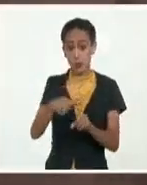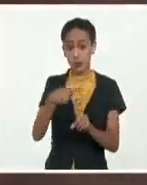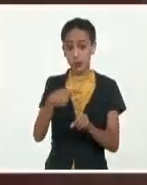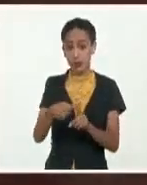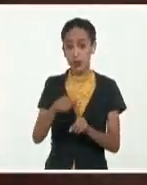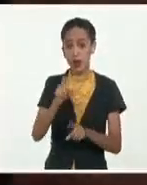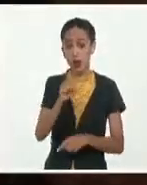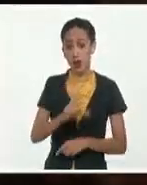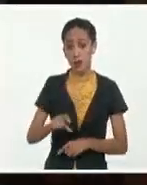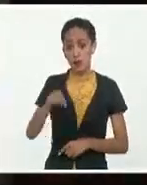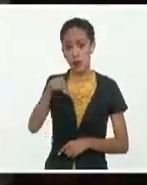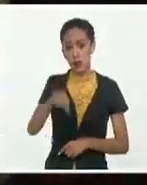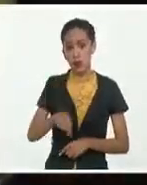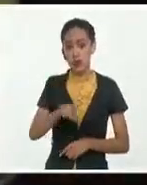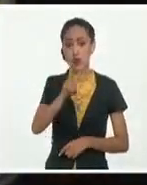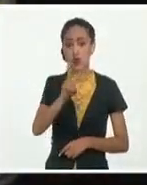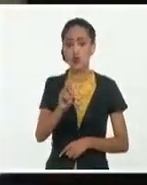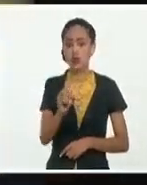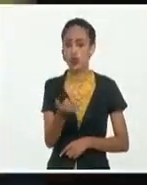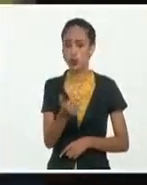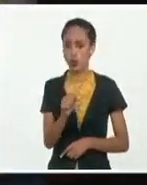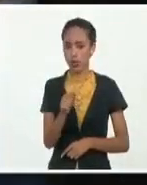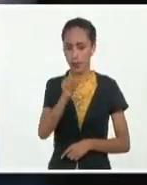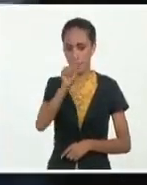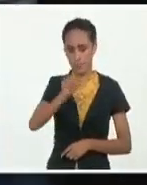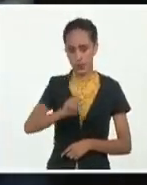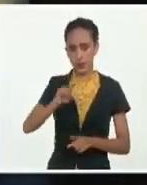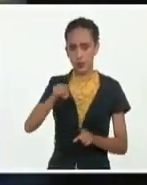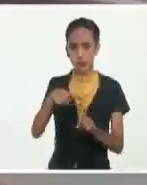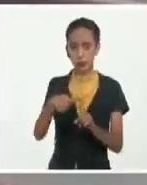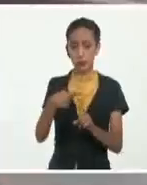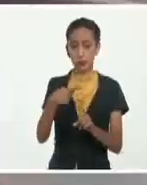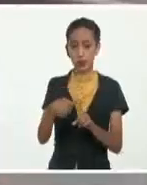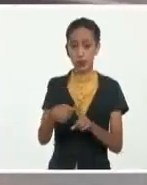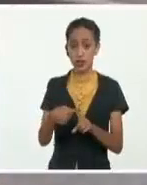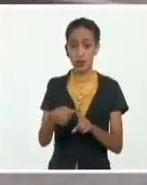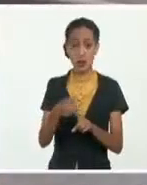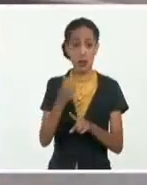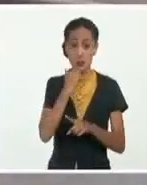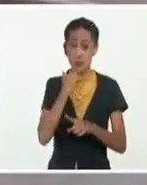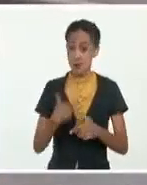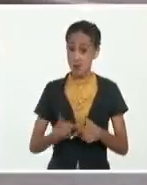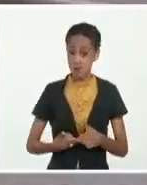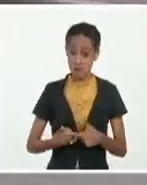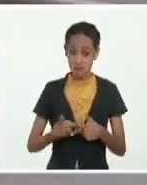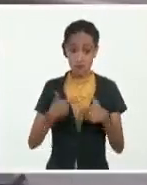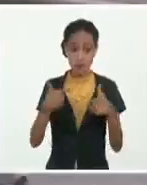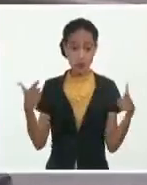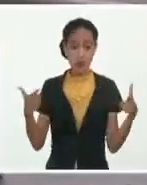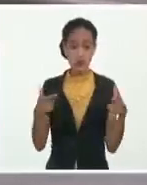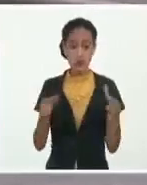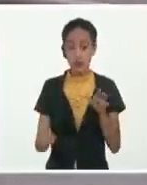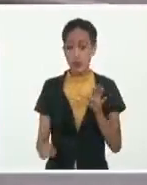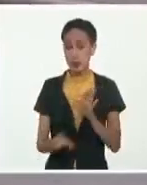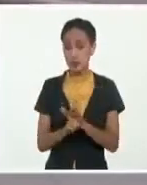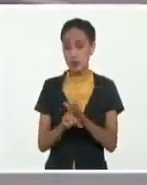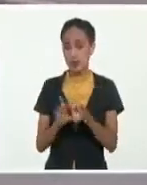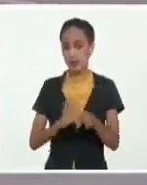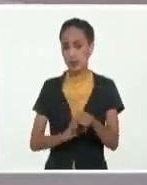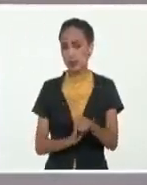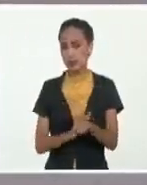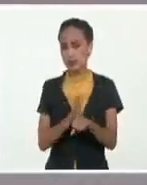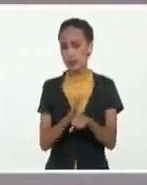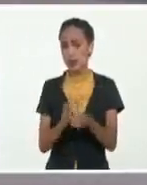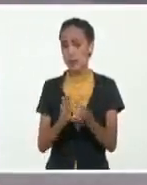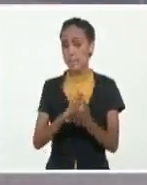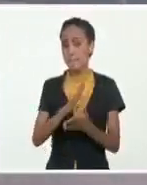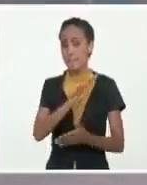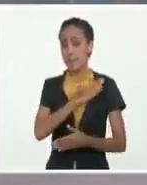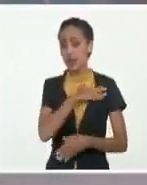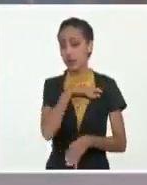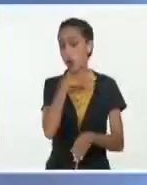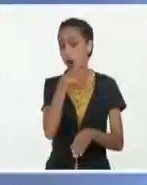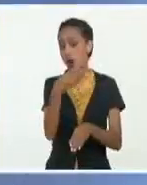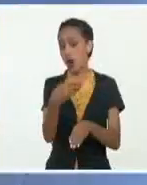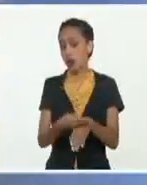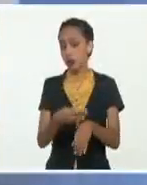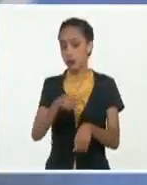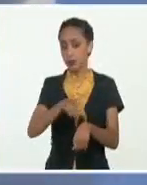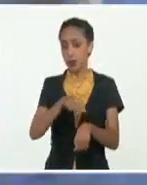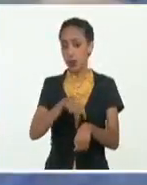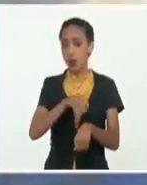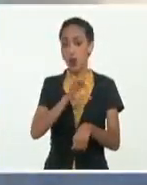210 contagiados, la cifra más alta desde el inicio de la enfermedad en marzo del pasado año. 860